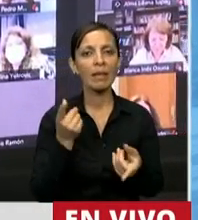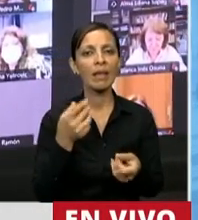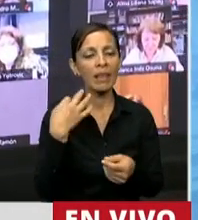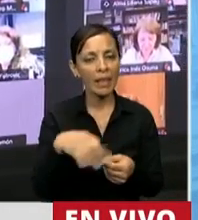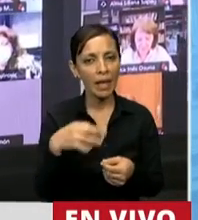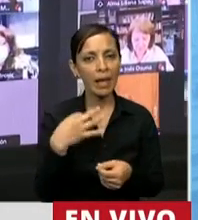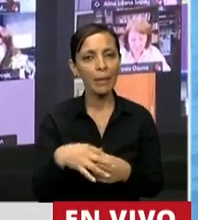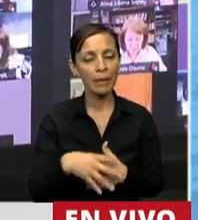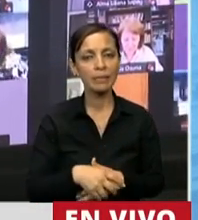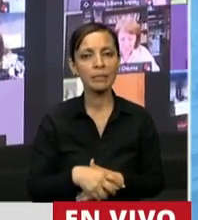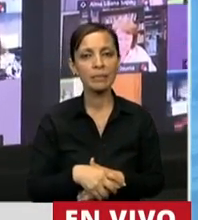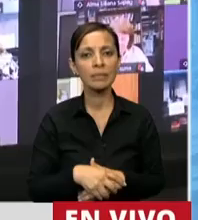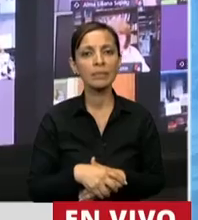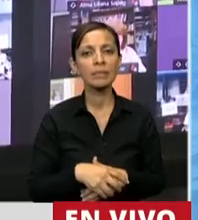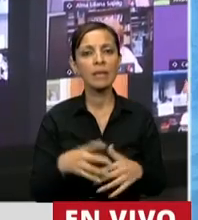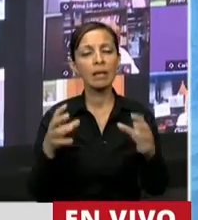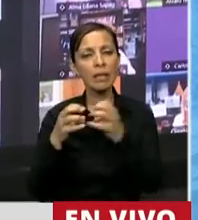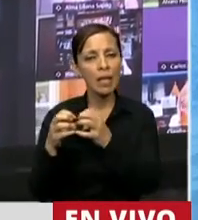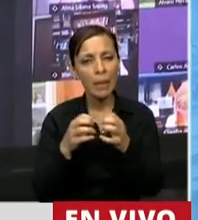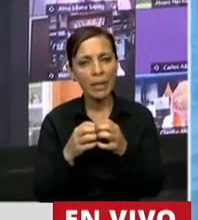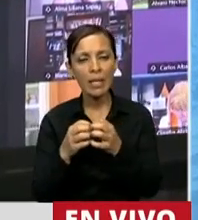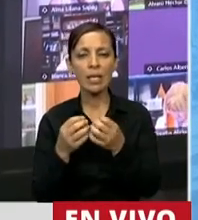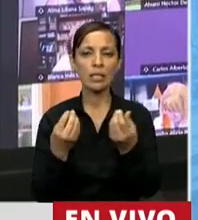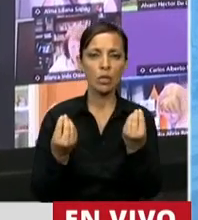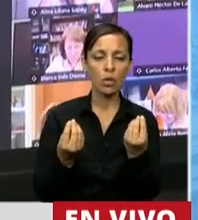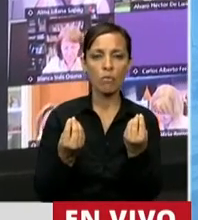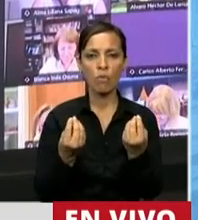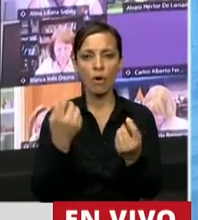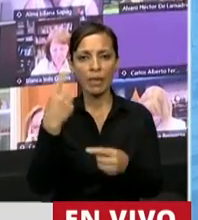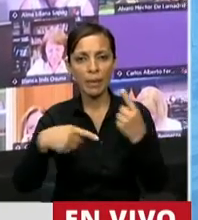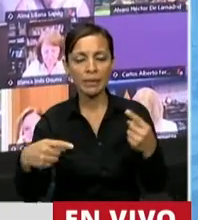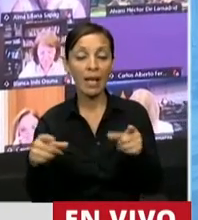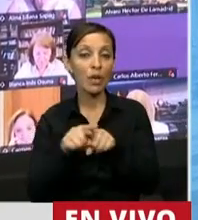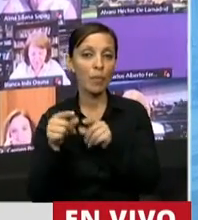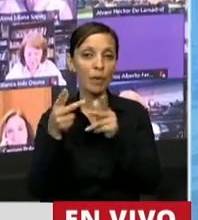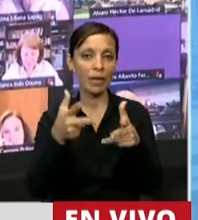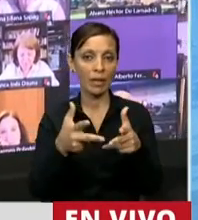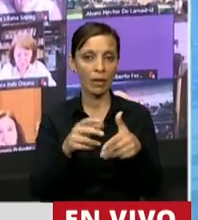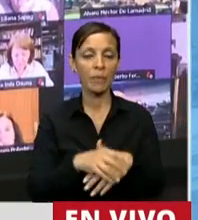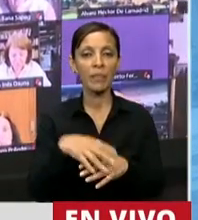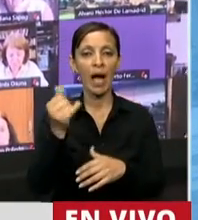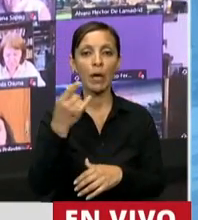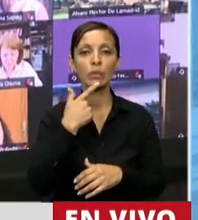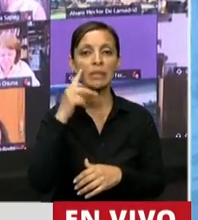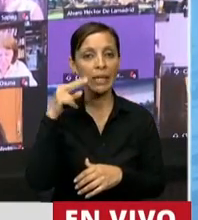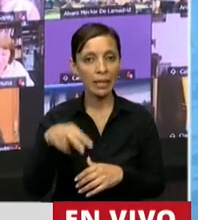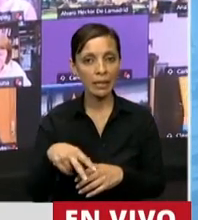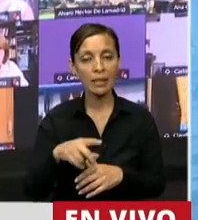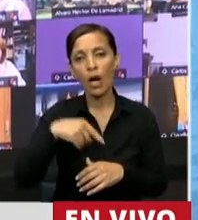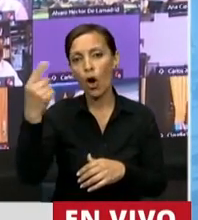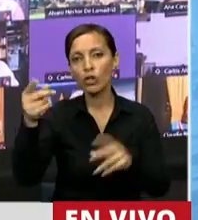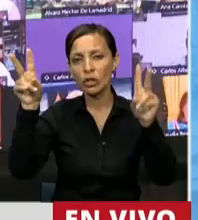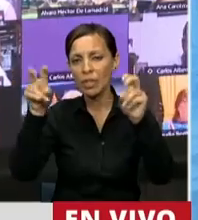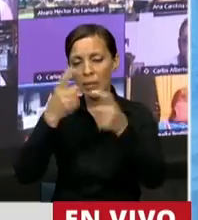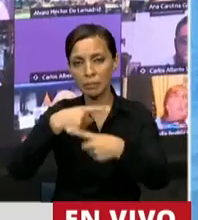tienen que ser puestos en debate, como bien lo decía la diputada Austin, de otras